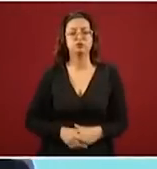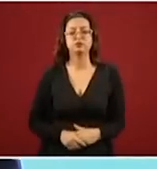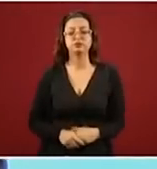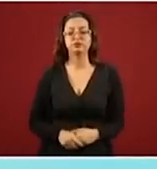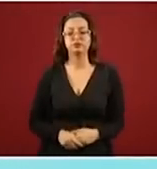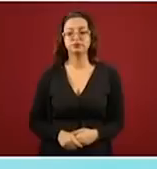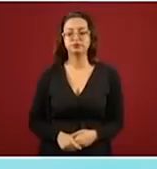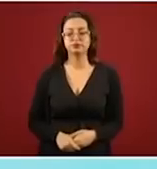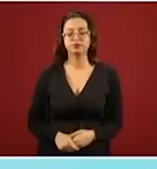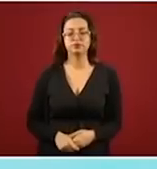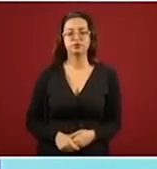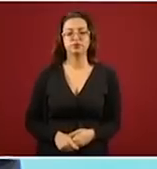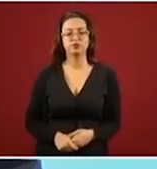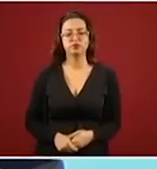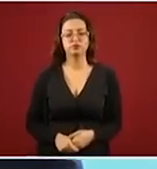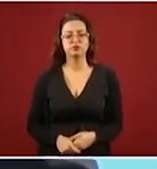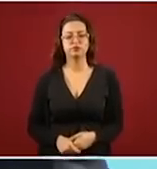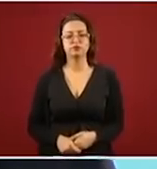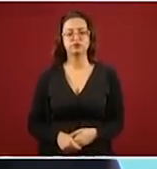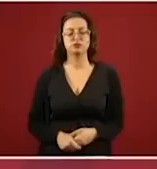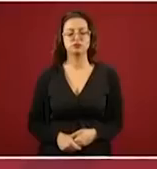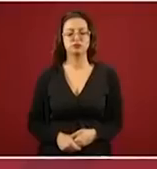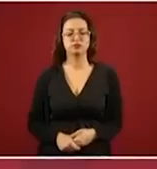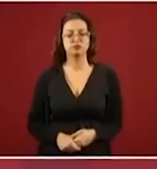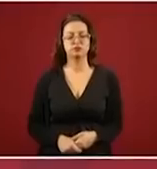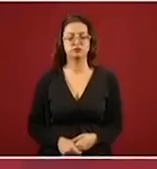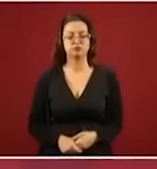plan y este